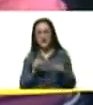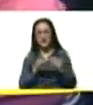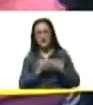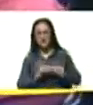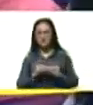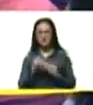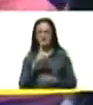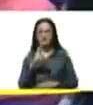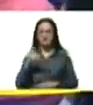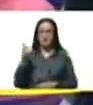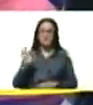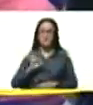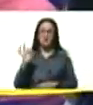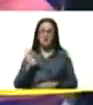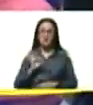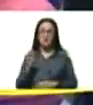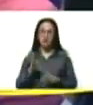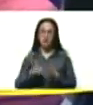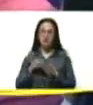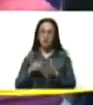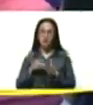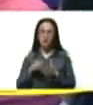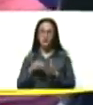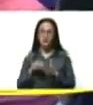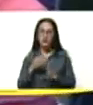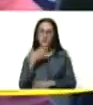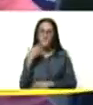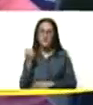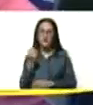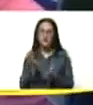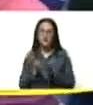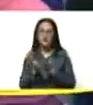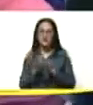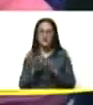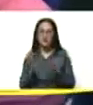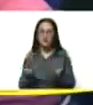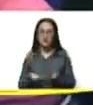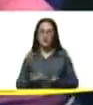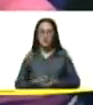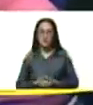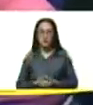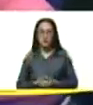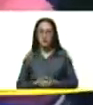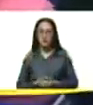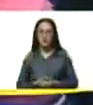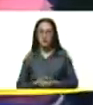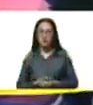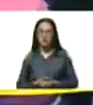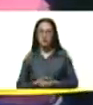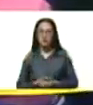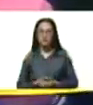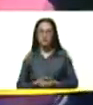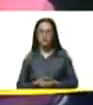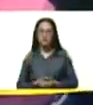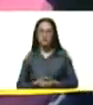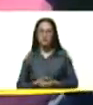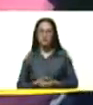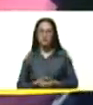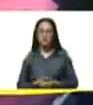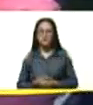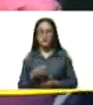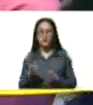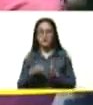el 100% de trenes y tenemos el mejor servicio del mundo. Tenemos que llegar a ese punto. Mira, aquí está este